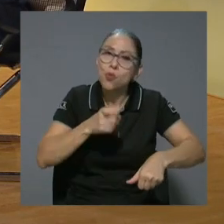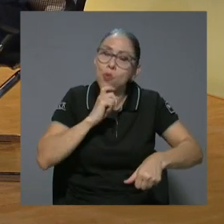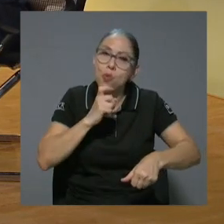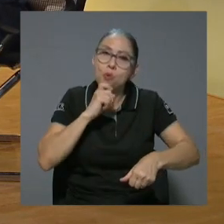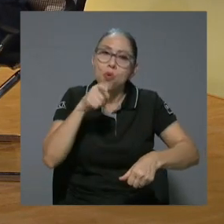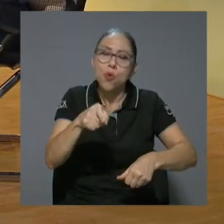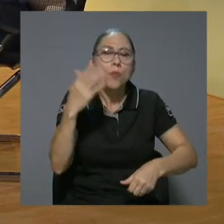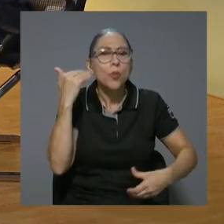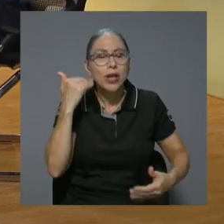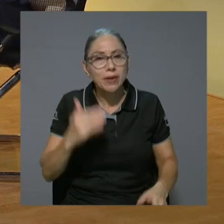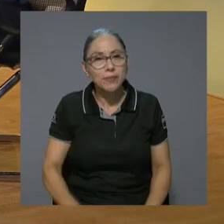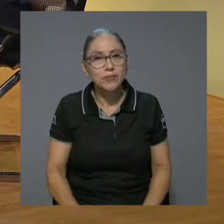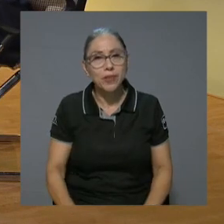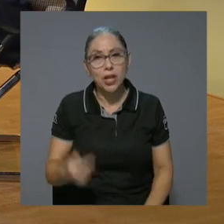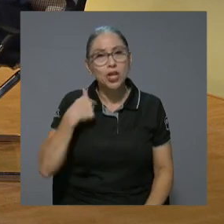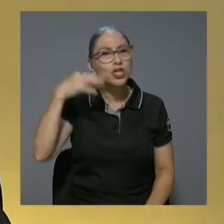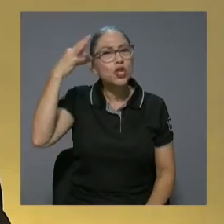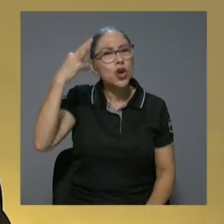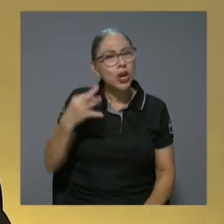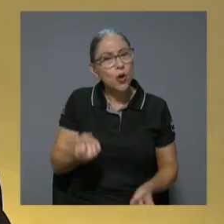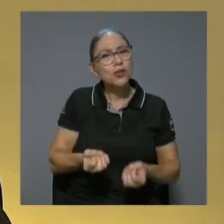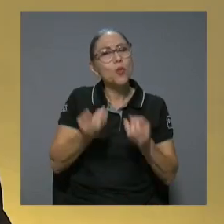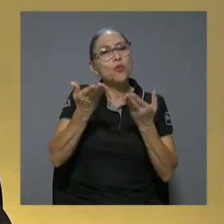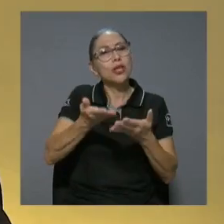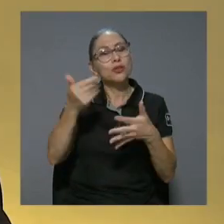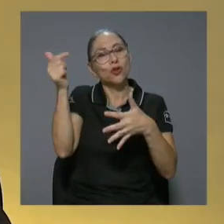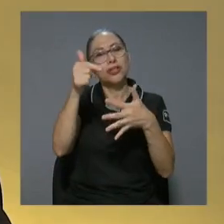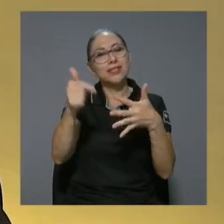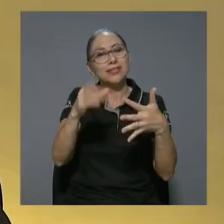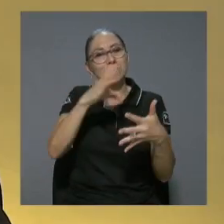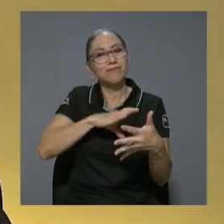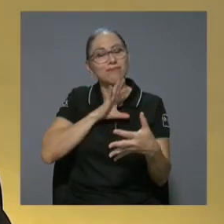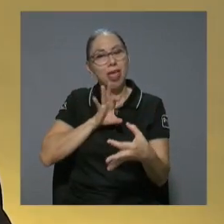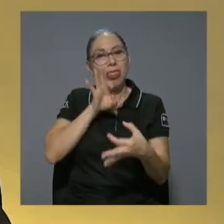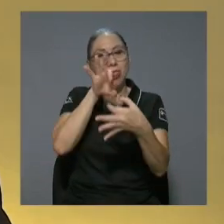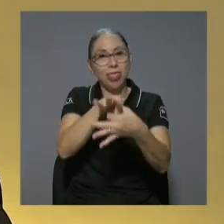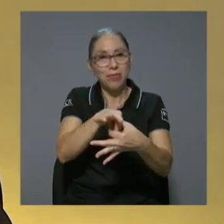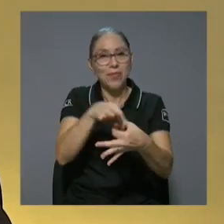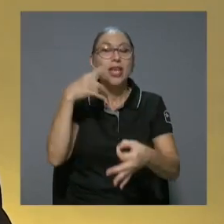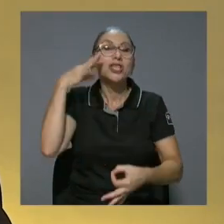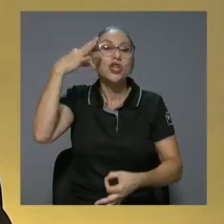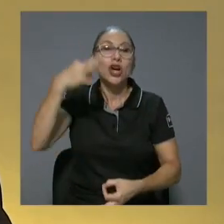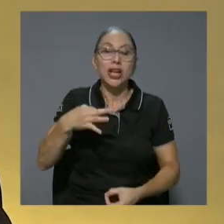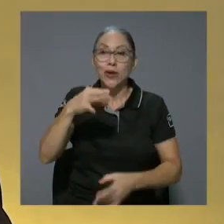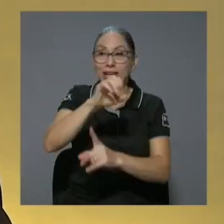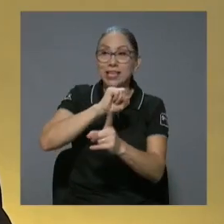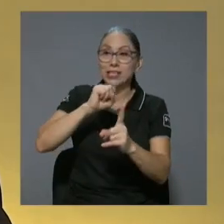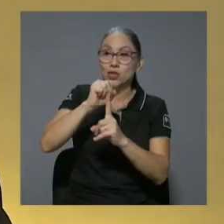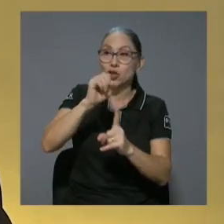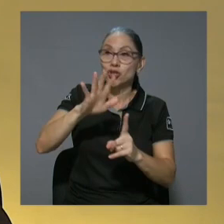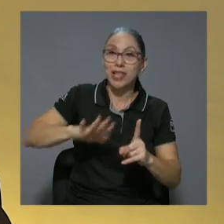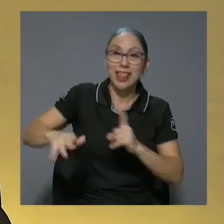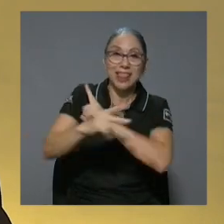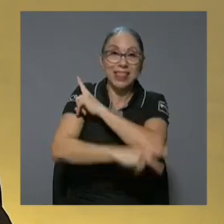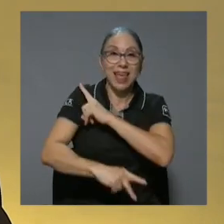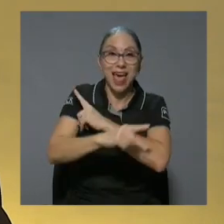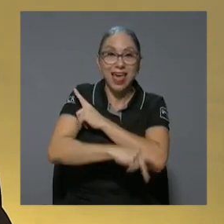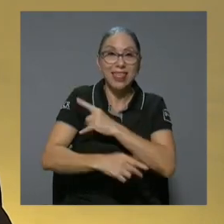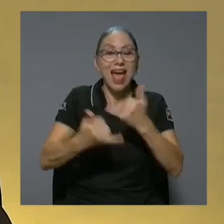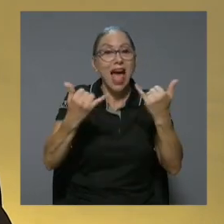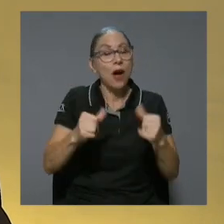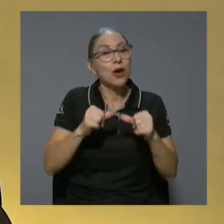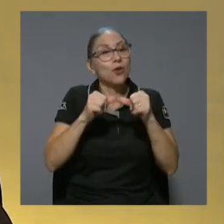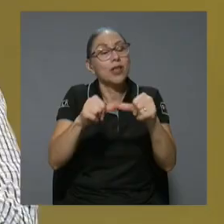¿Por qué? Yo creo que es una mezcla de muchas cosas. Creo que como sociedad estamos enfrascados en una discusión casi